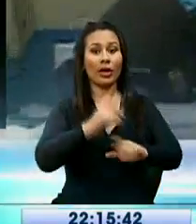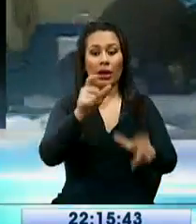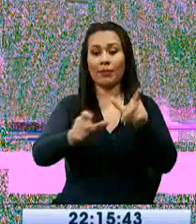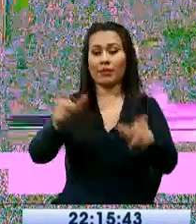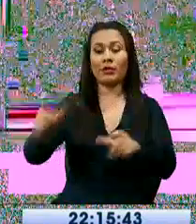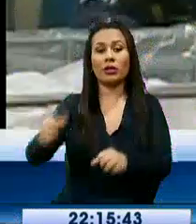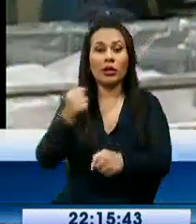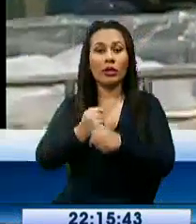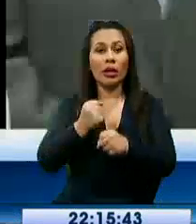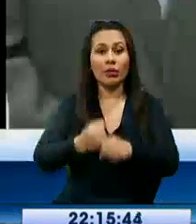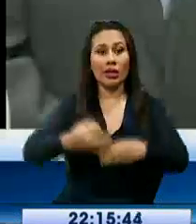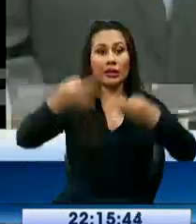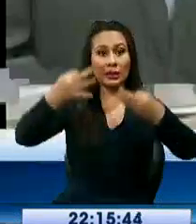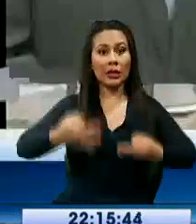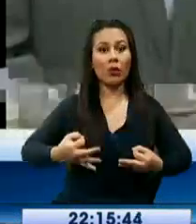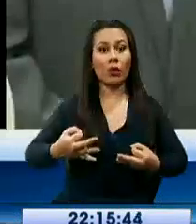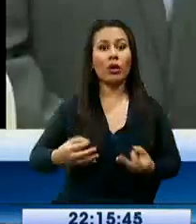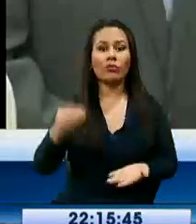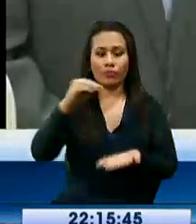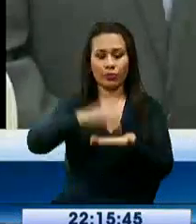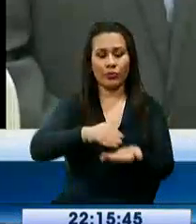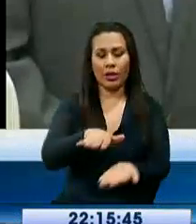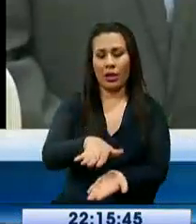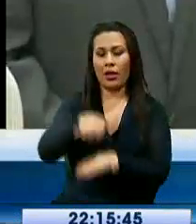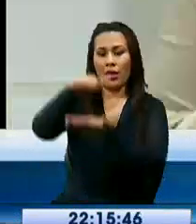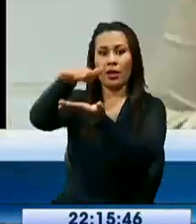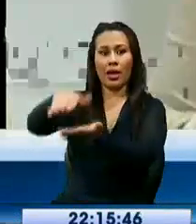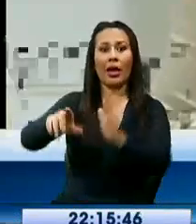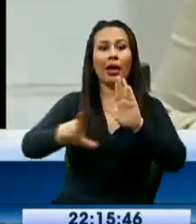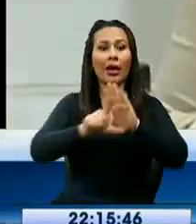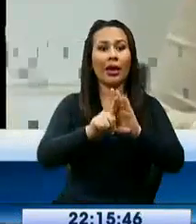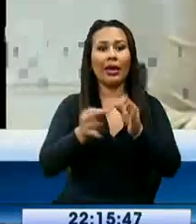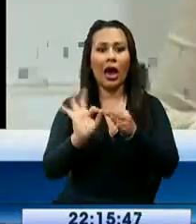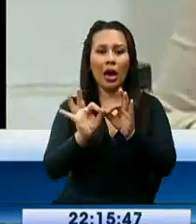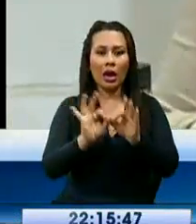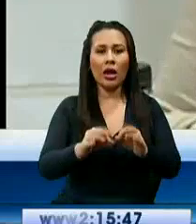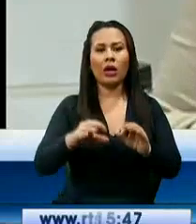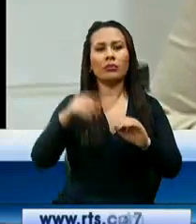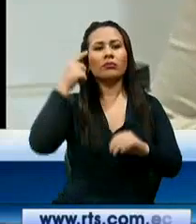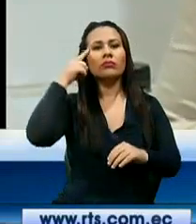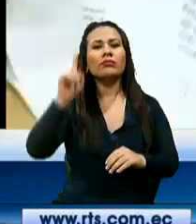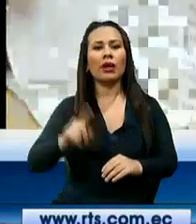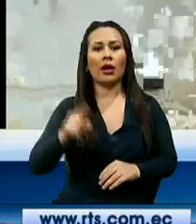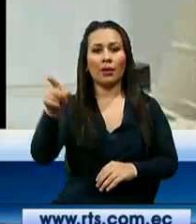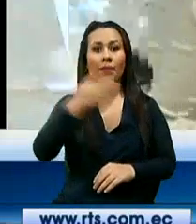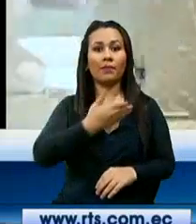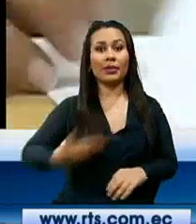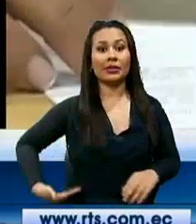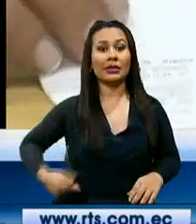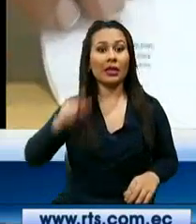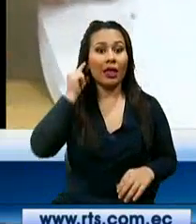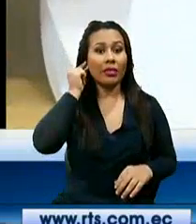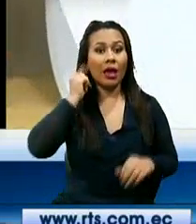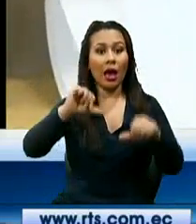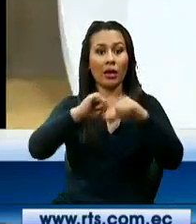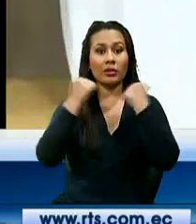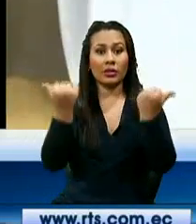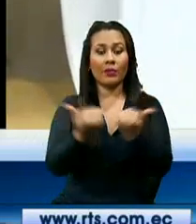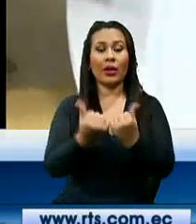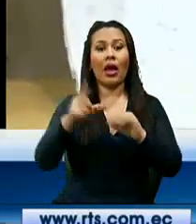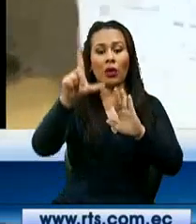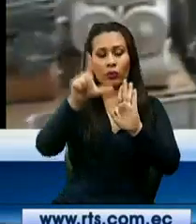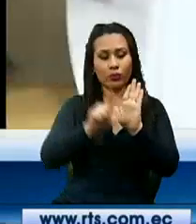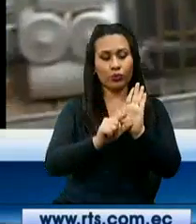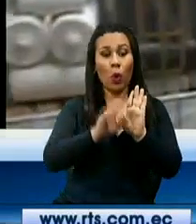gobierno y salvaguardar la estabilidad, se entregó el proyecto de reformas laborales a la presidenta de la Asamblea Nacional, que plantea reducir hasta 30 horas la jornada